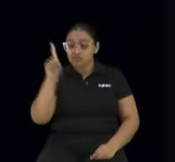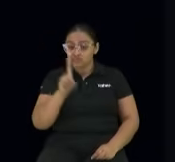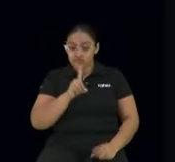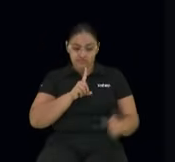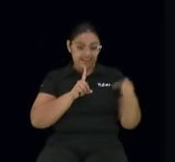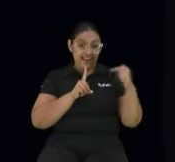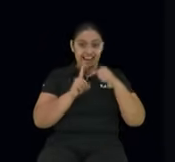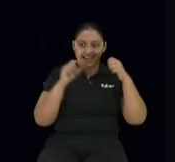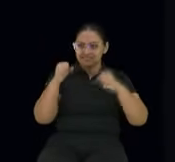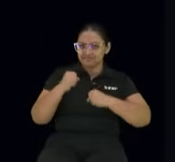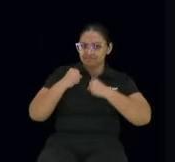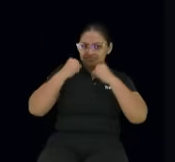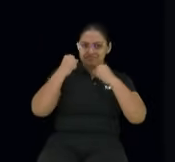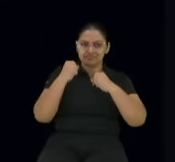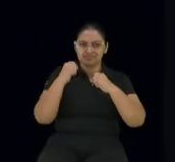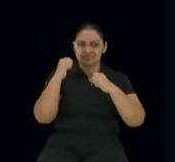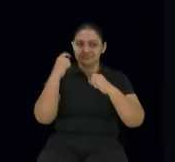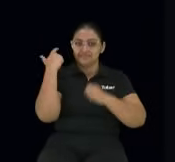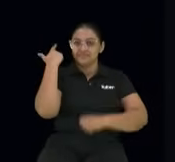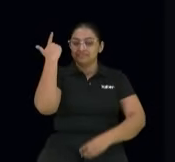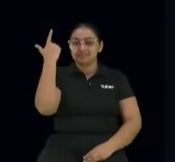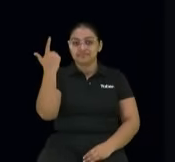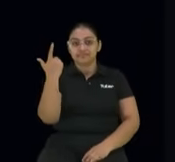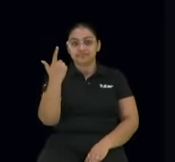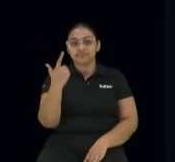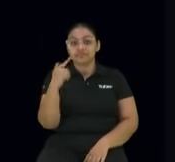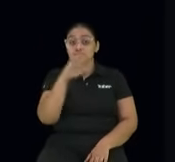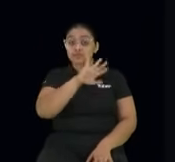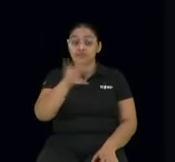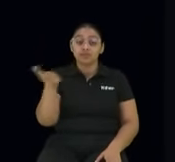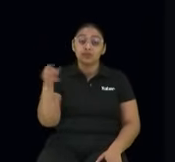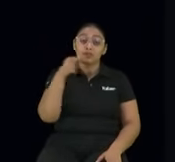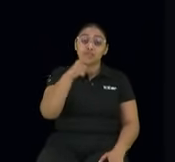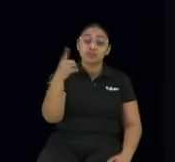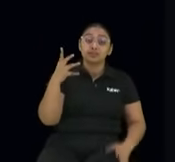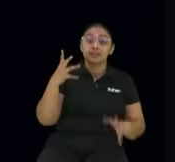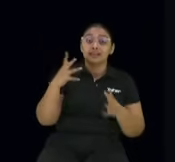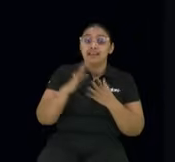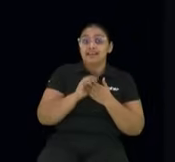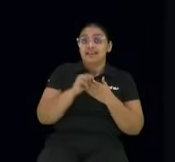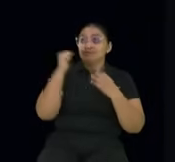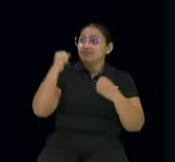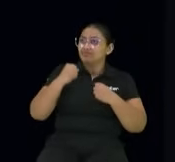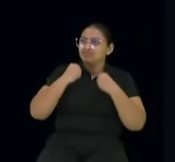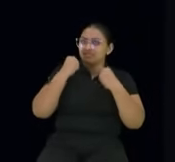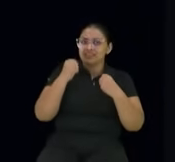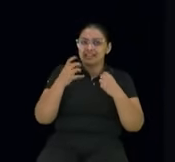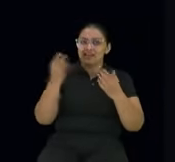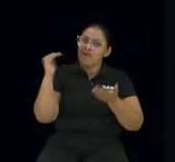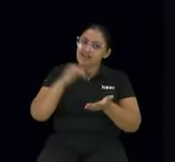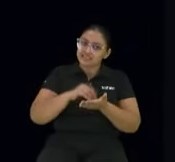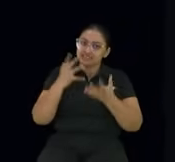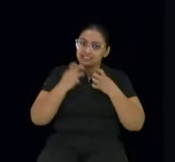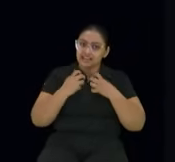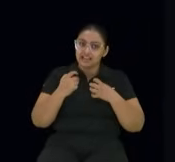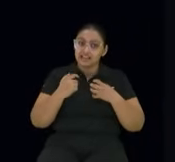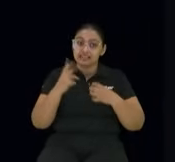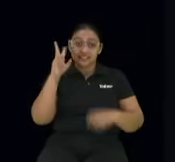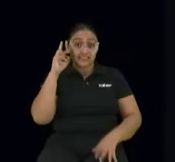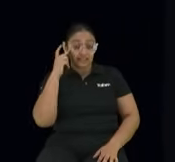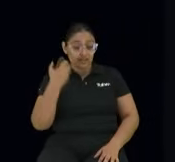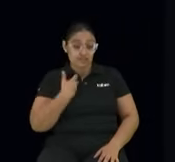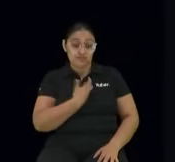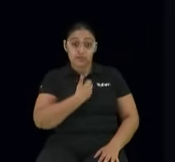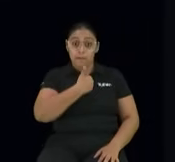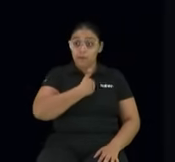está en el mundo Entonces si quiero yo recuperar mi fortaleza debo de entender que la fortaleza no viene de mí proviene de